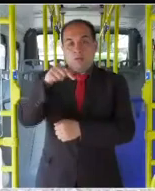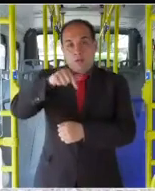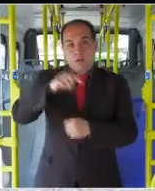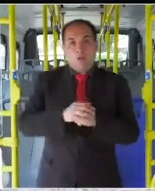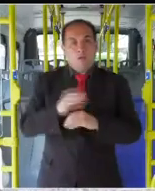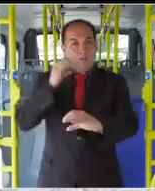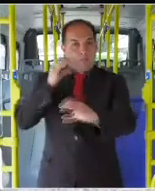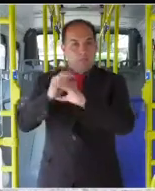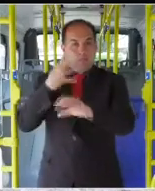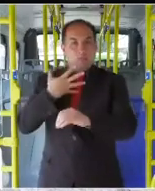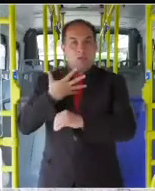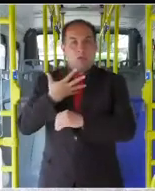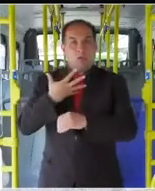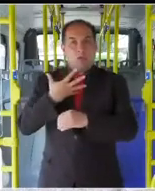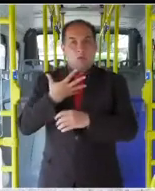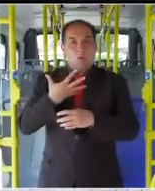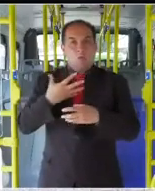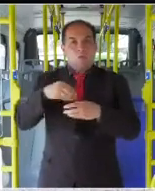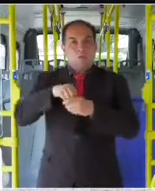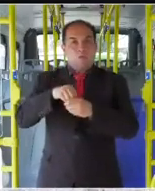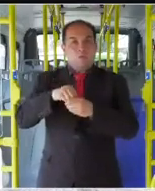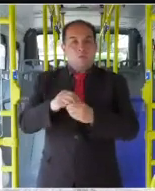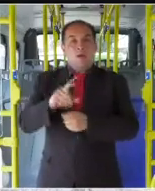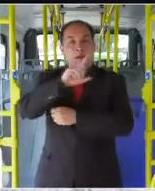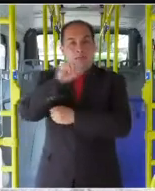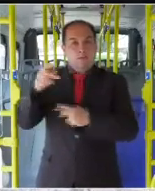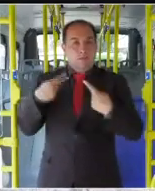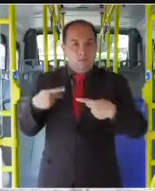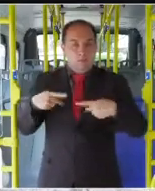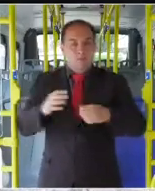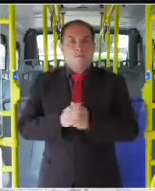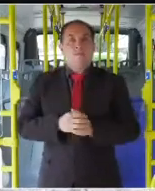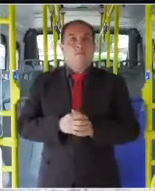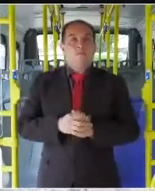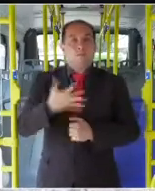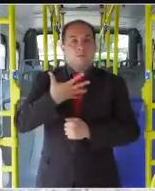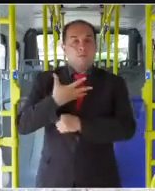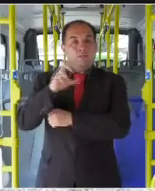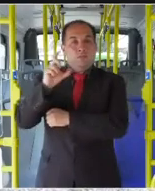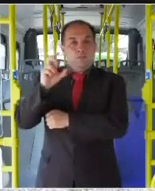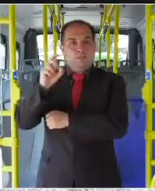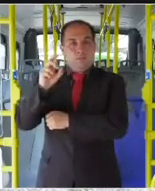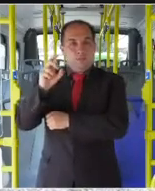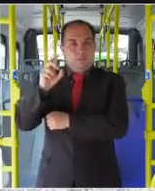también esta unidad tiene un cupo para 100 personas, tiene